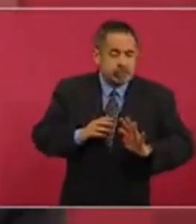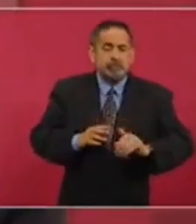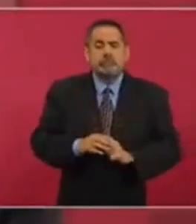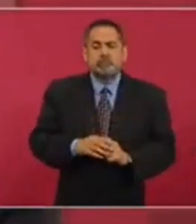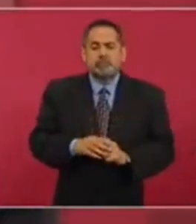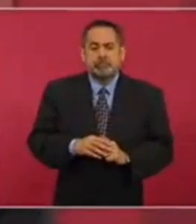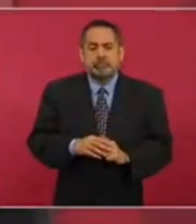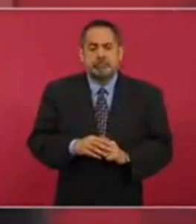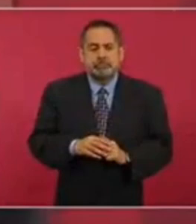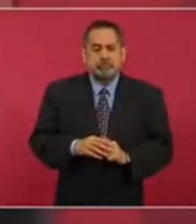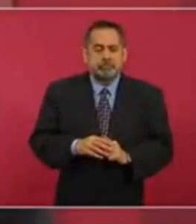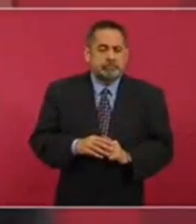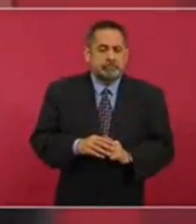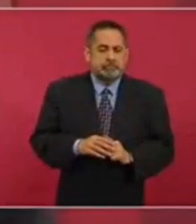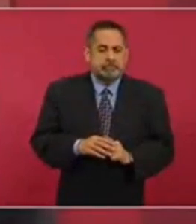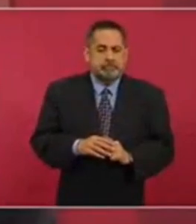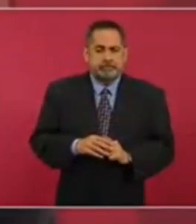su